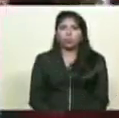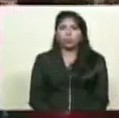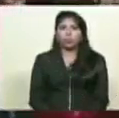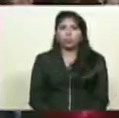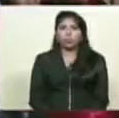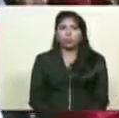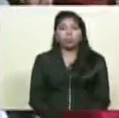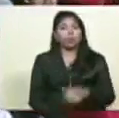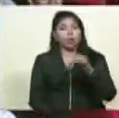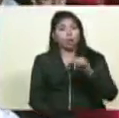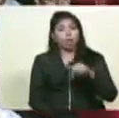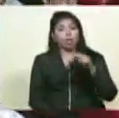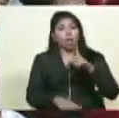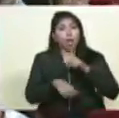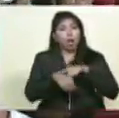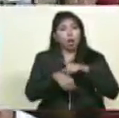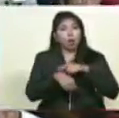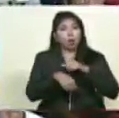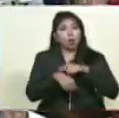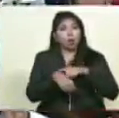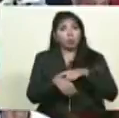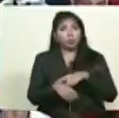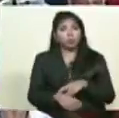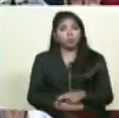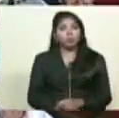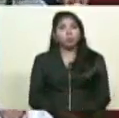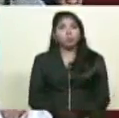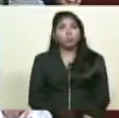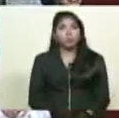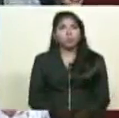En esta hora es justo reconocer